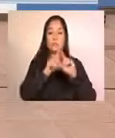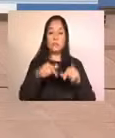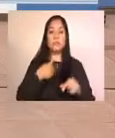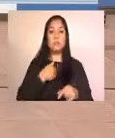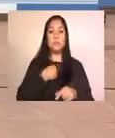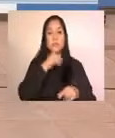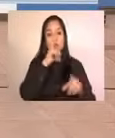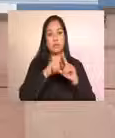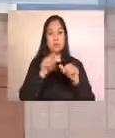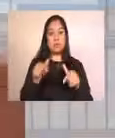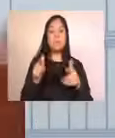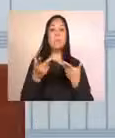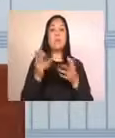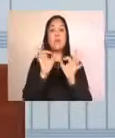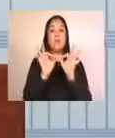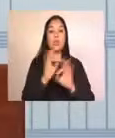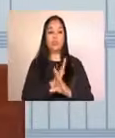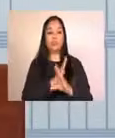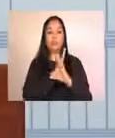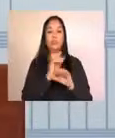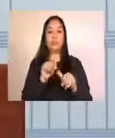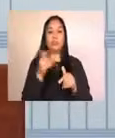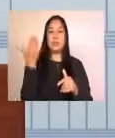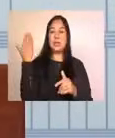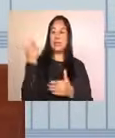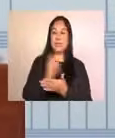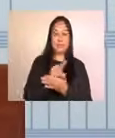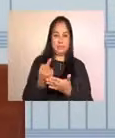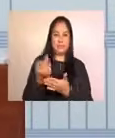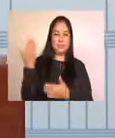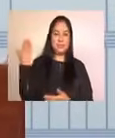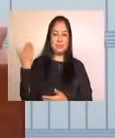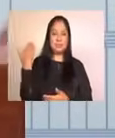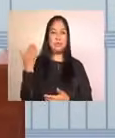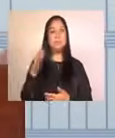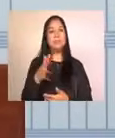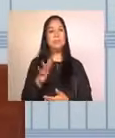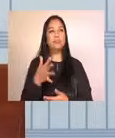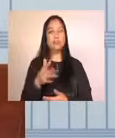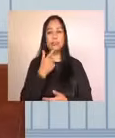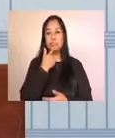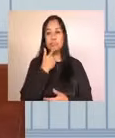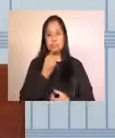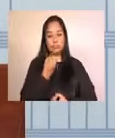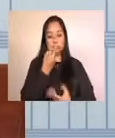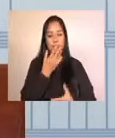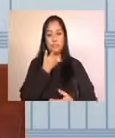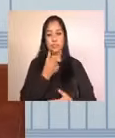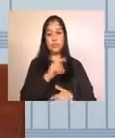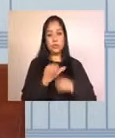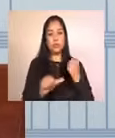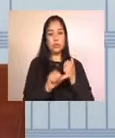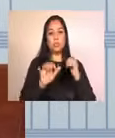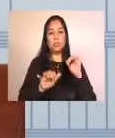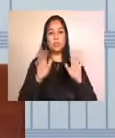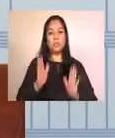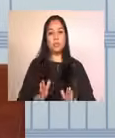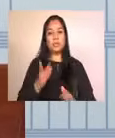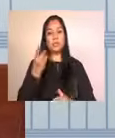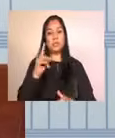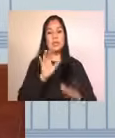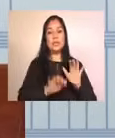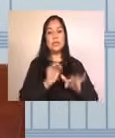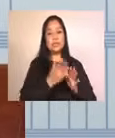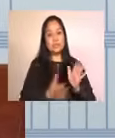tomar medidas. Justamente la semana anterior, por lo menos comentaba el subsecretario de CEGEPLAN, en